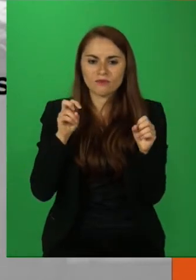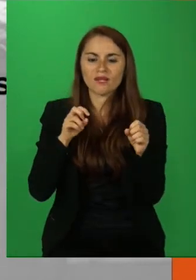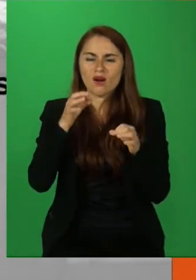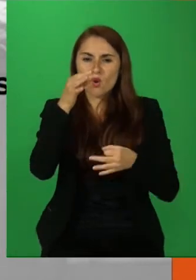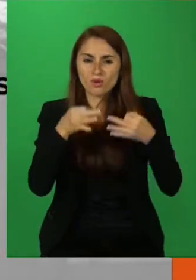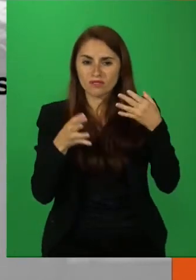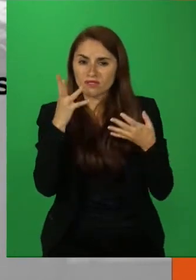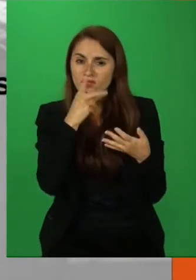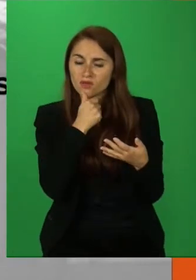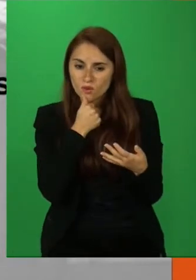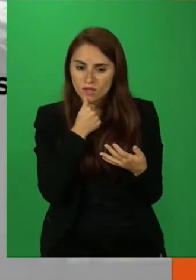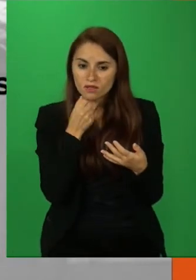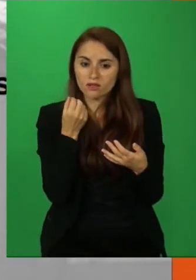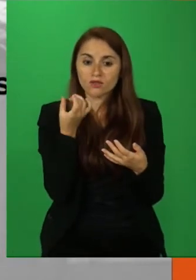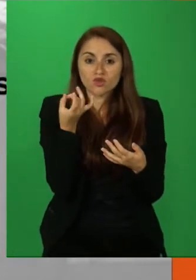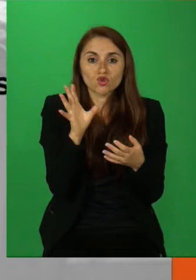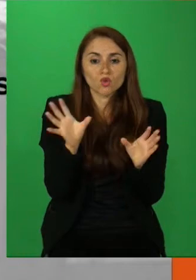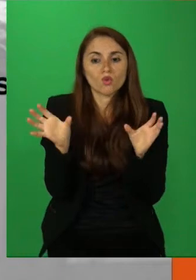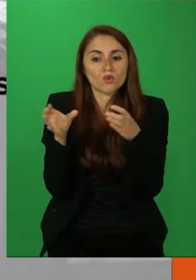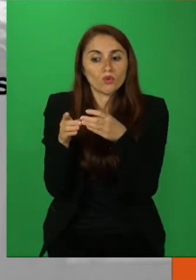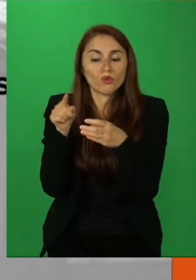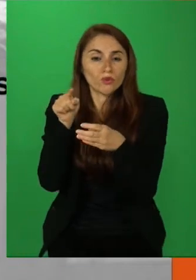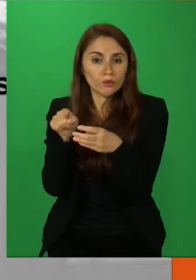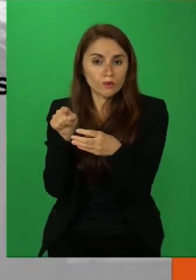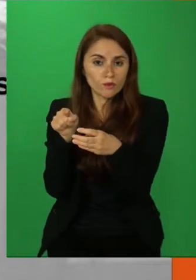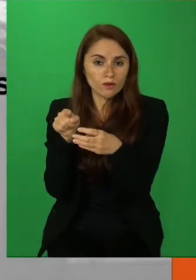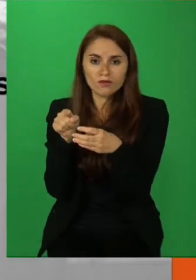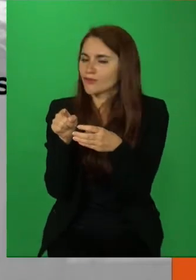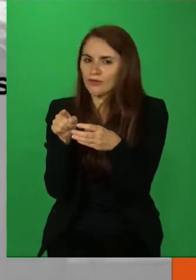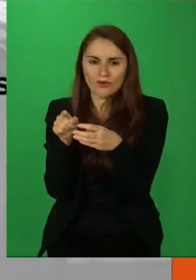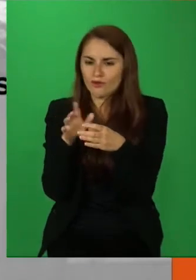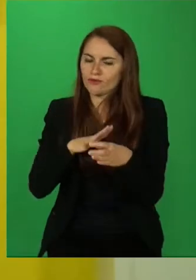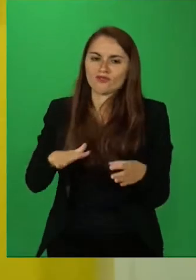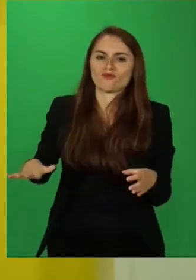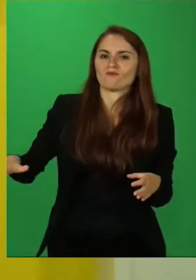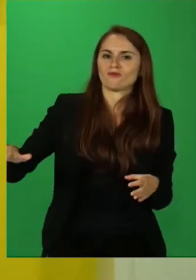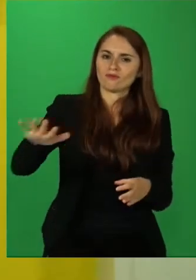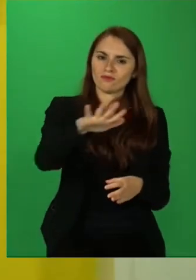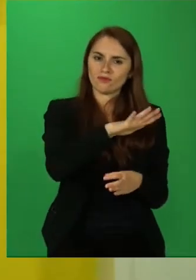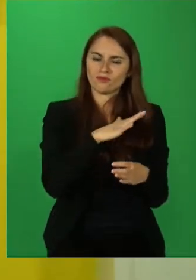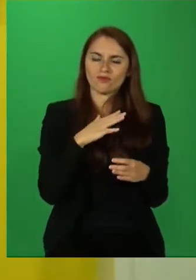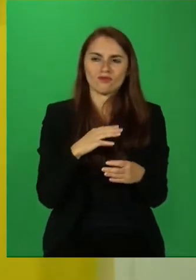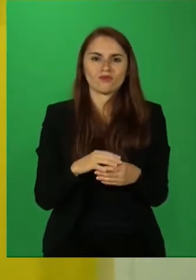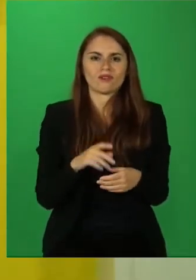nosotros, no de un grupo de personas. ¿Te vas dando cuenta? Súper bien.